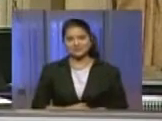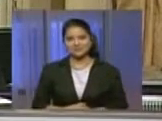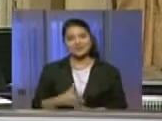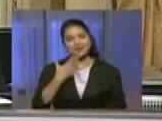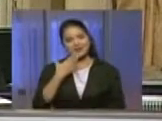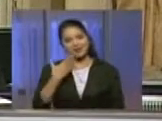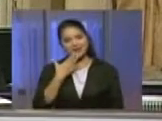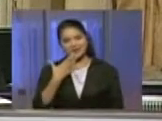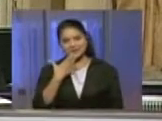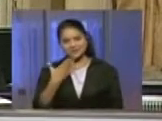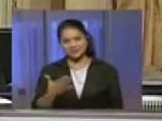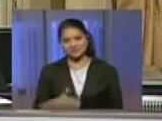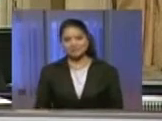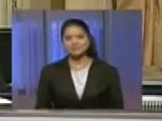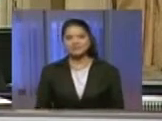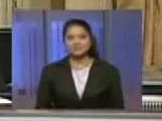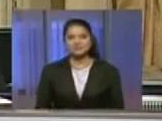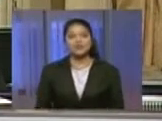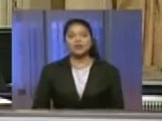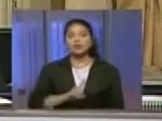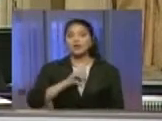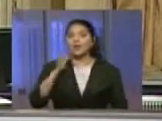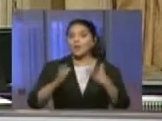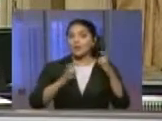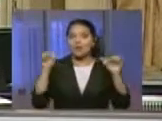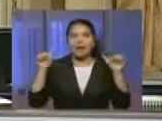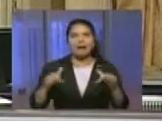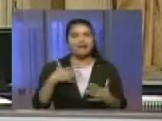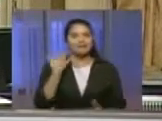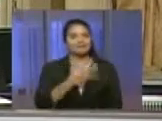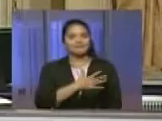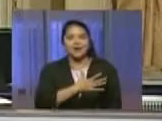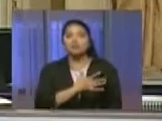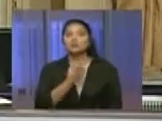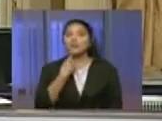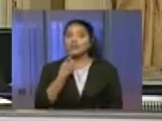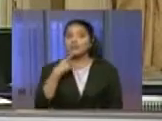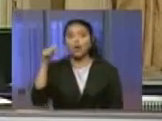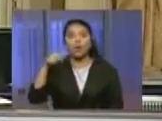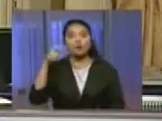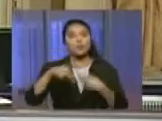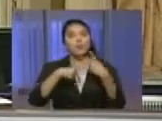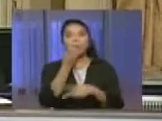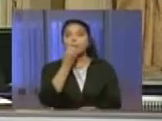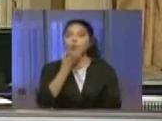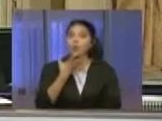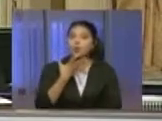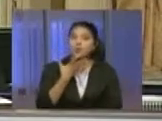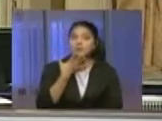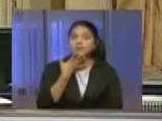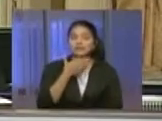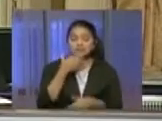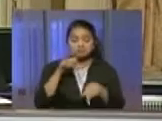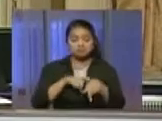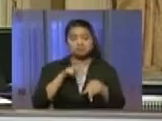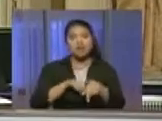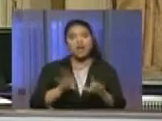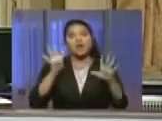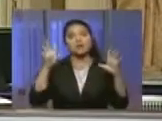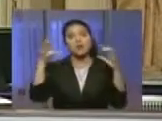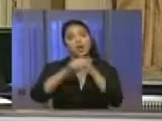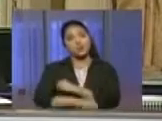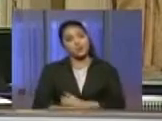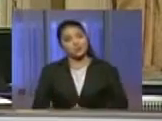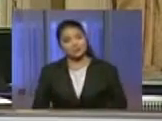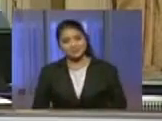Gracias todo es emoción Aquí todo es pasión les dije que iba a ser un programa bien bonito Mira apenas son las 9 de la noche y